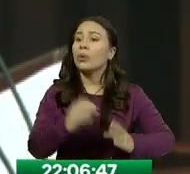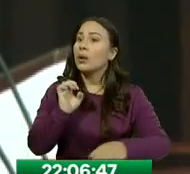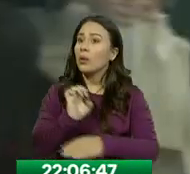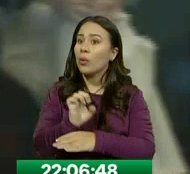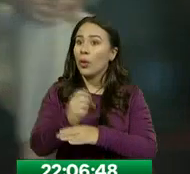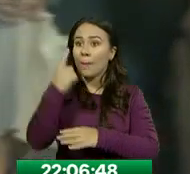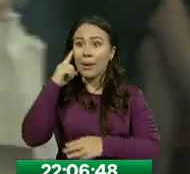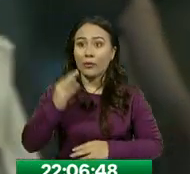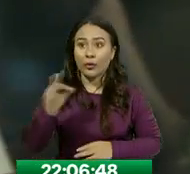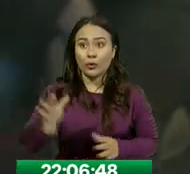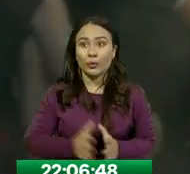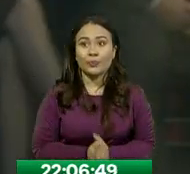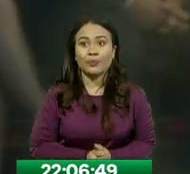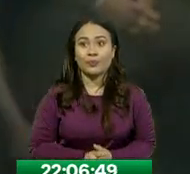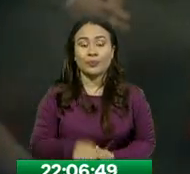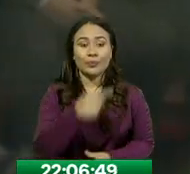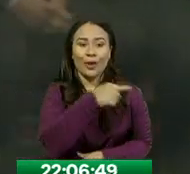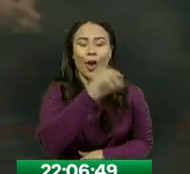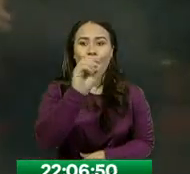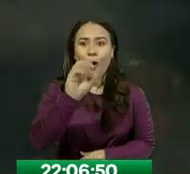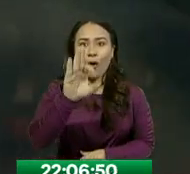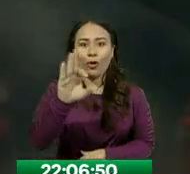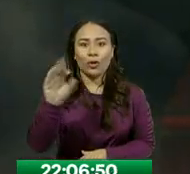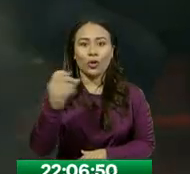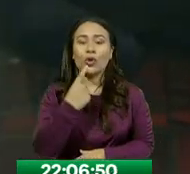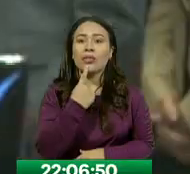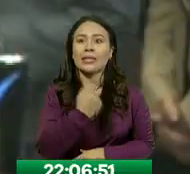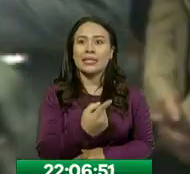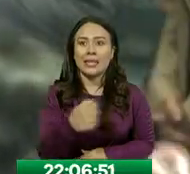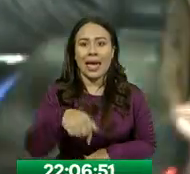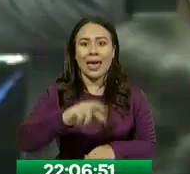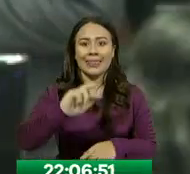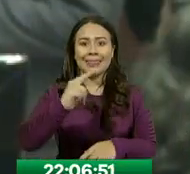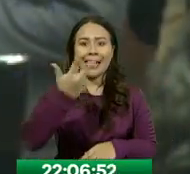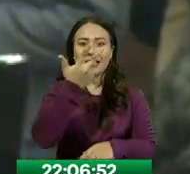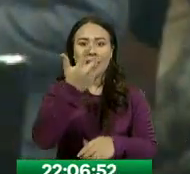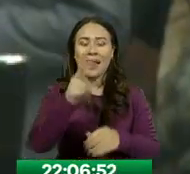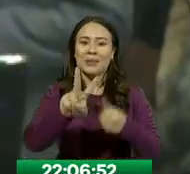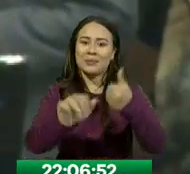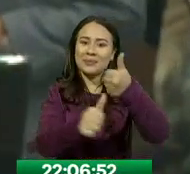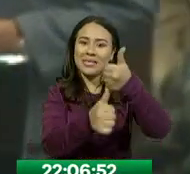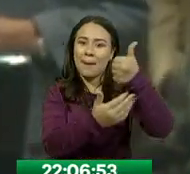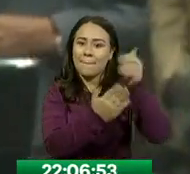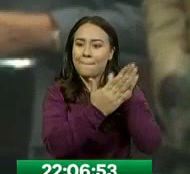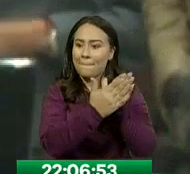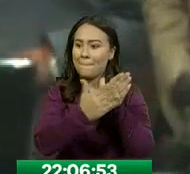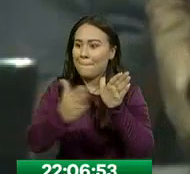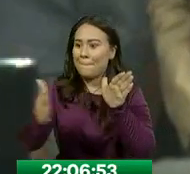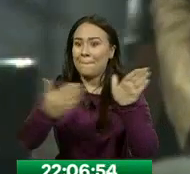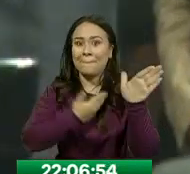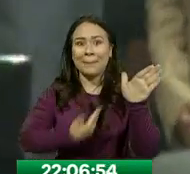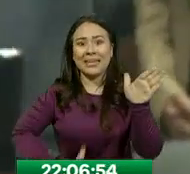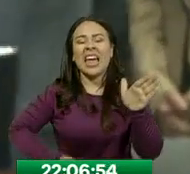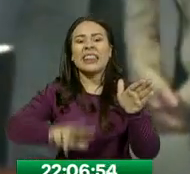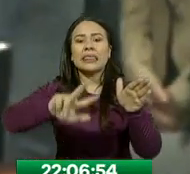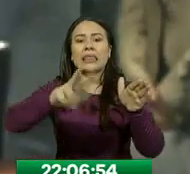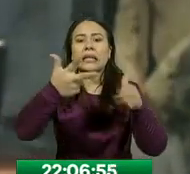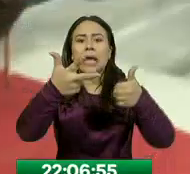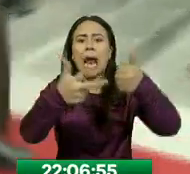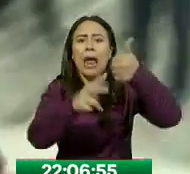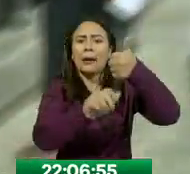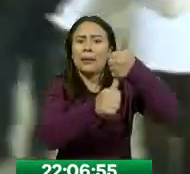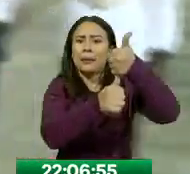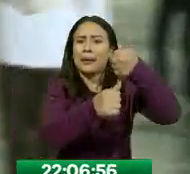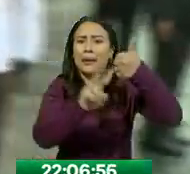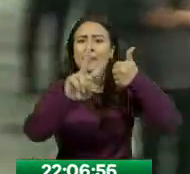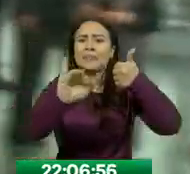futuro. Así, Otto Sonnenhosner se convierte en el tercer vicepresidente de la República, asume las funciones con un gran reto y a la espera